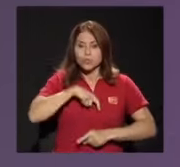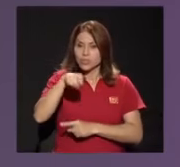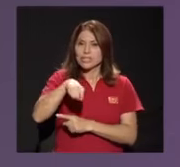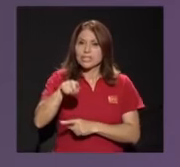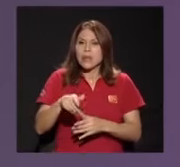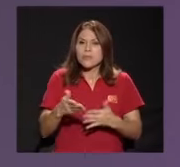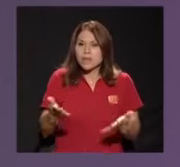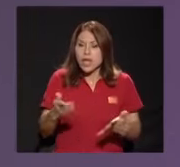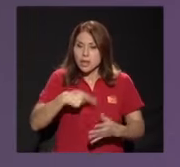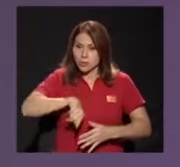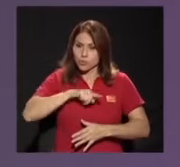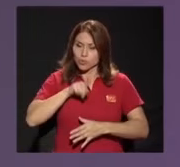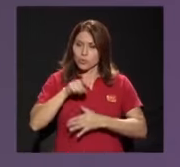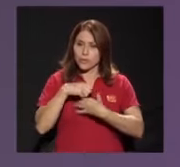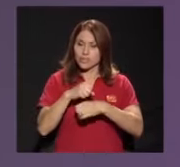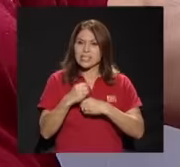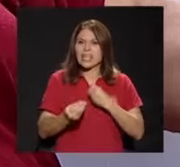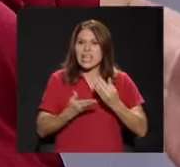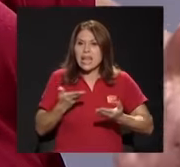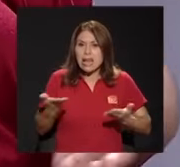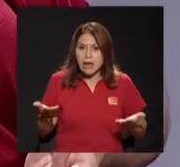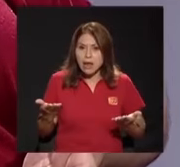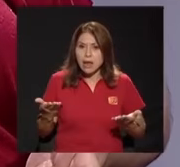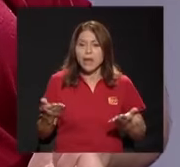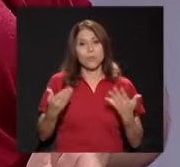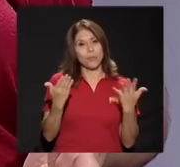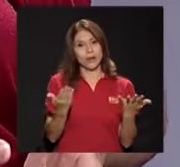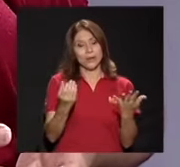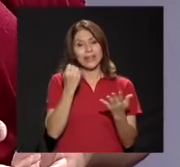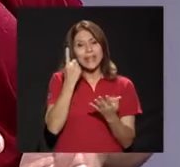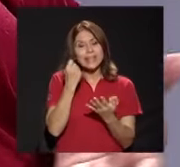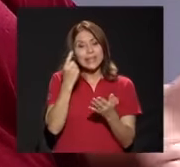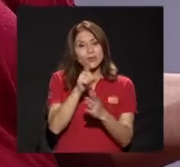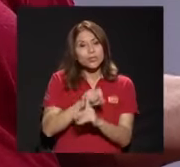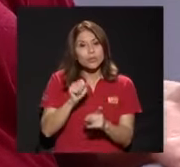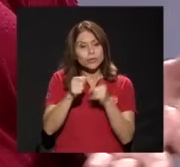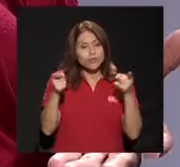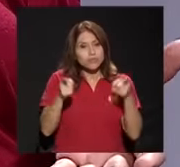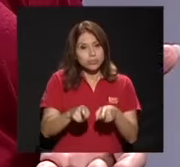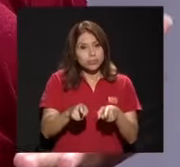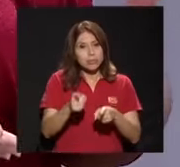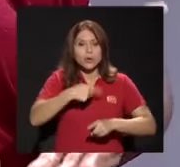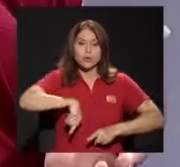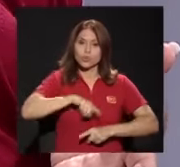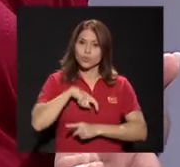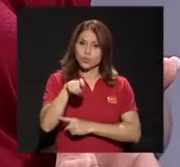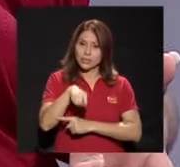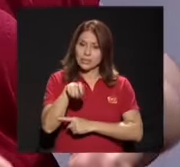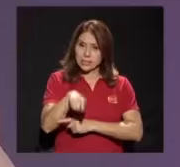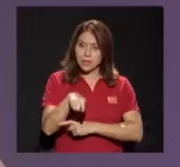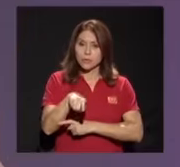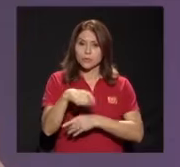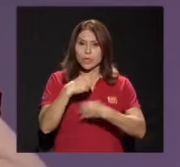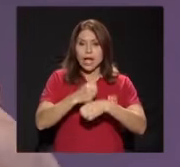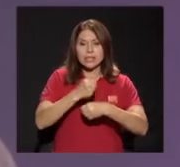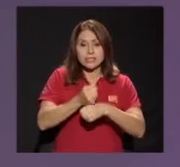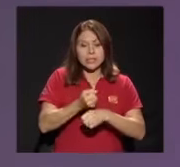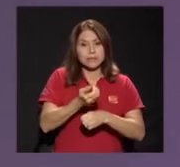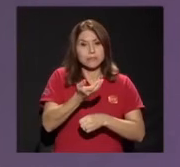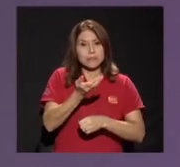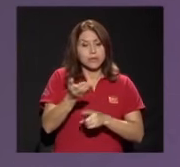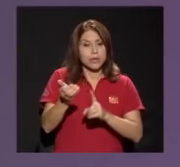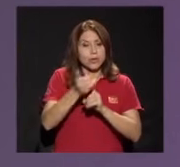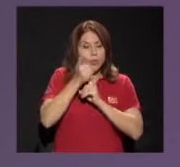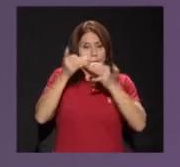lo que debemos hacer? Bueno, entendiendo toda esa dinámica, pues efectivamente necesitamos tomar medidas como nación